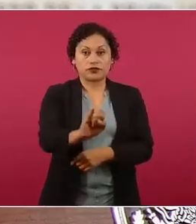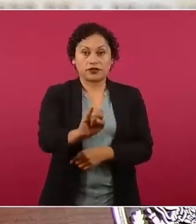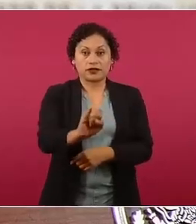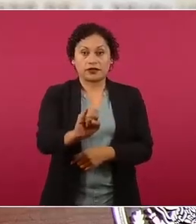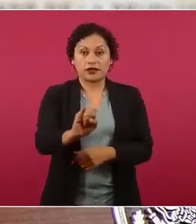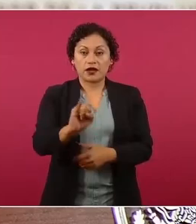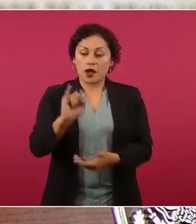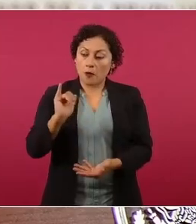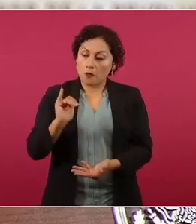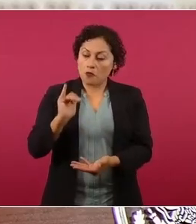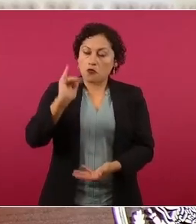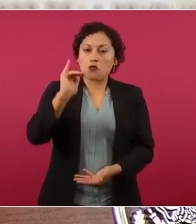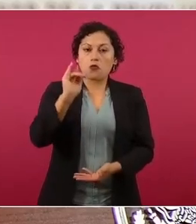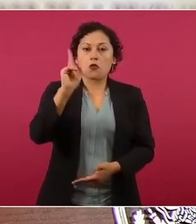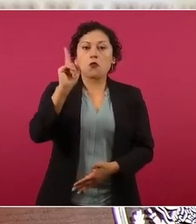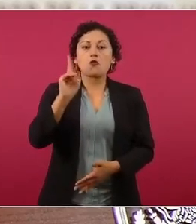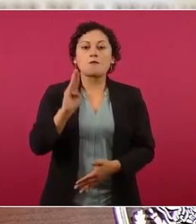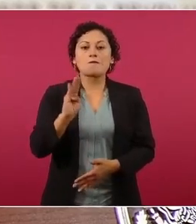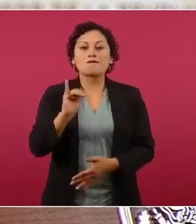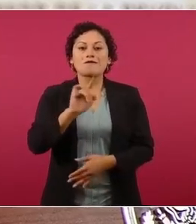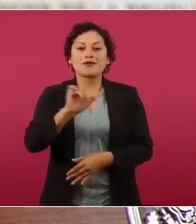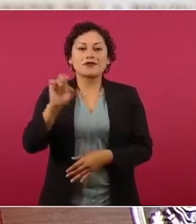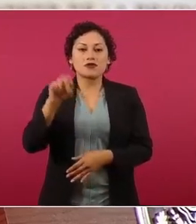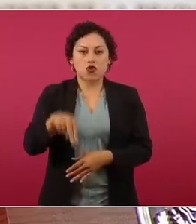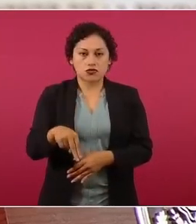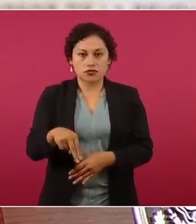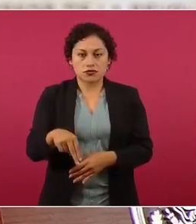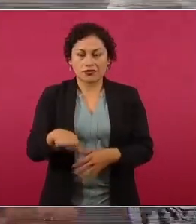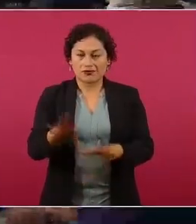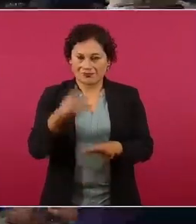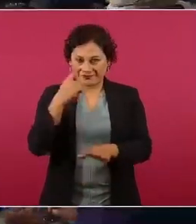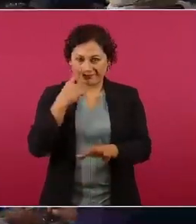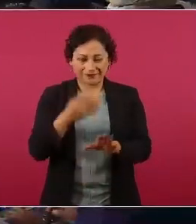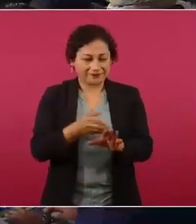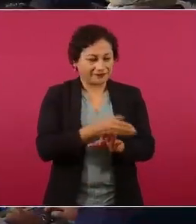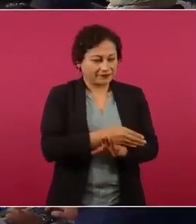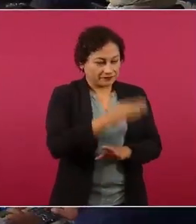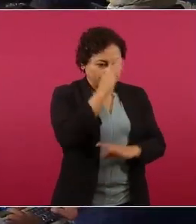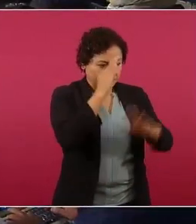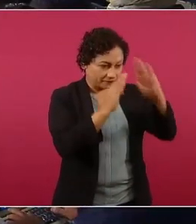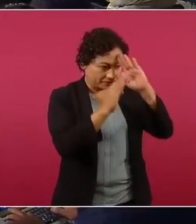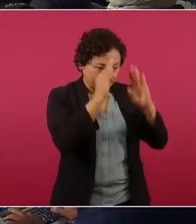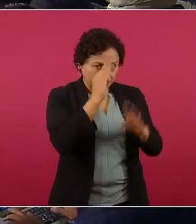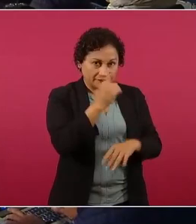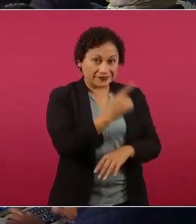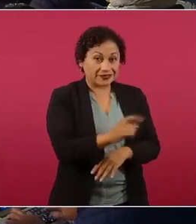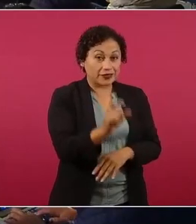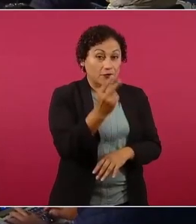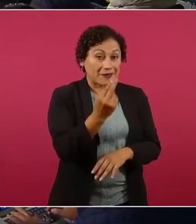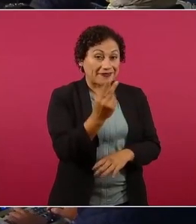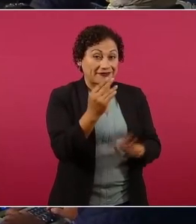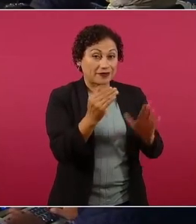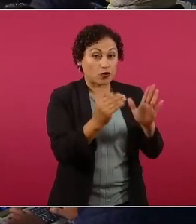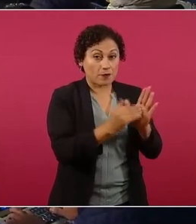billón. O sea, de 125 mil a un billón.